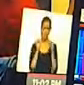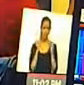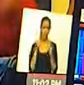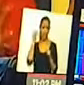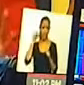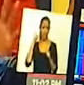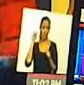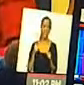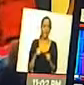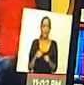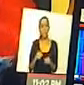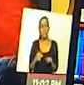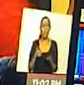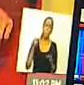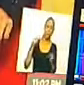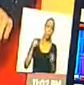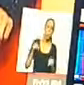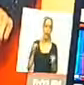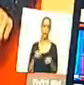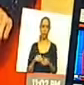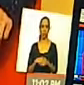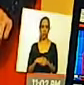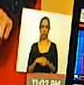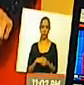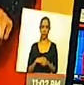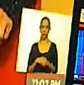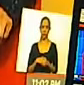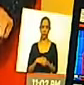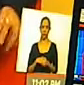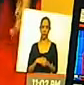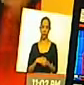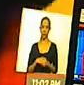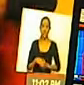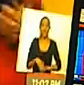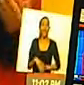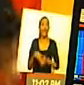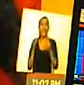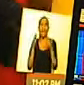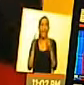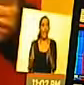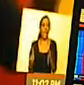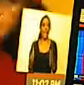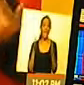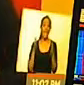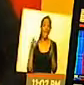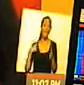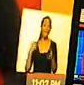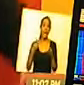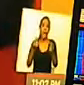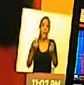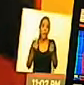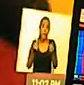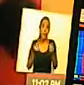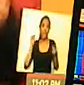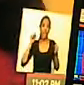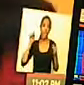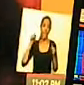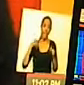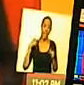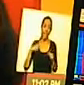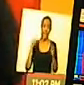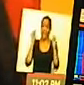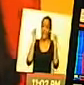era papá. Está enfermo, está enfermo de poder. Sí, ¿no? Está, es él, papá. Él es el que tiene los reales, es el que tiene la. Está, es él